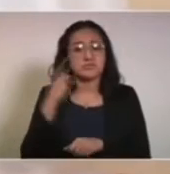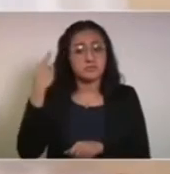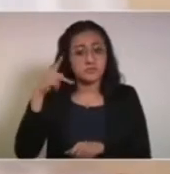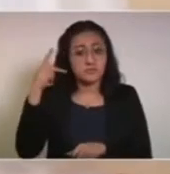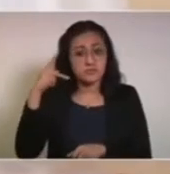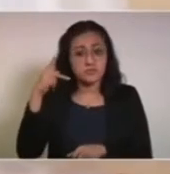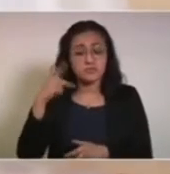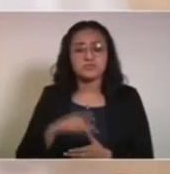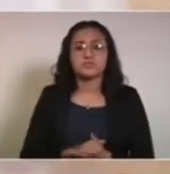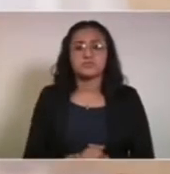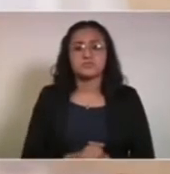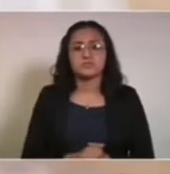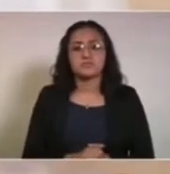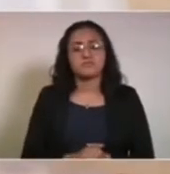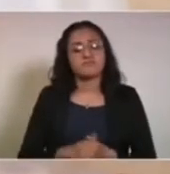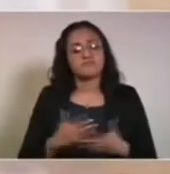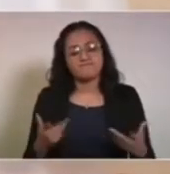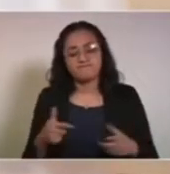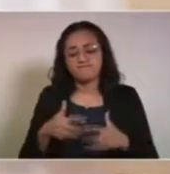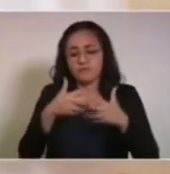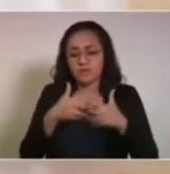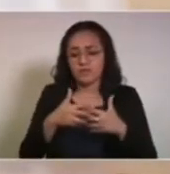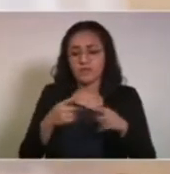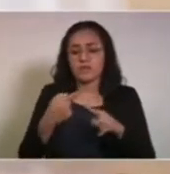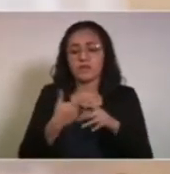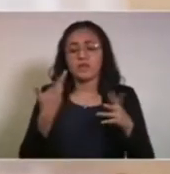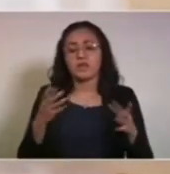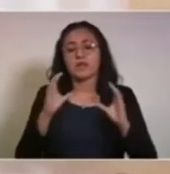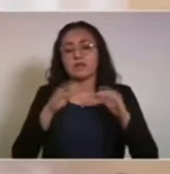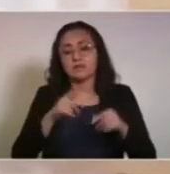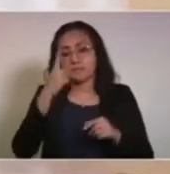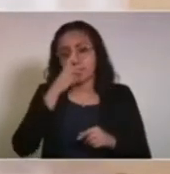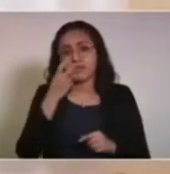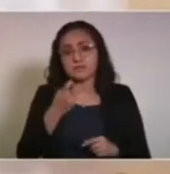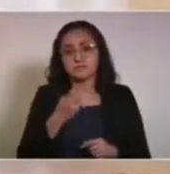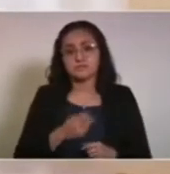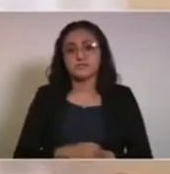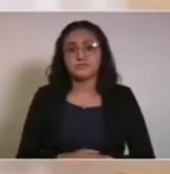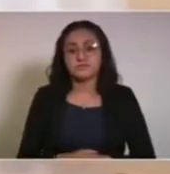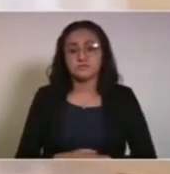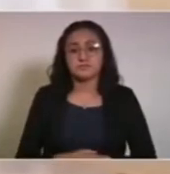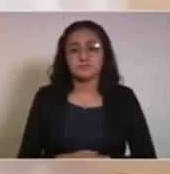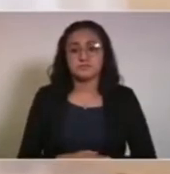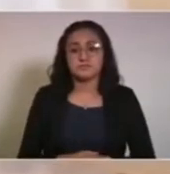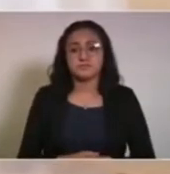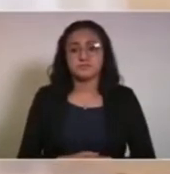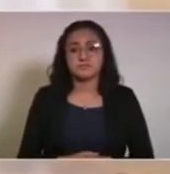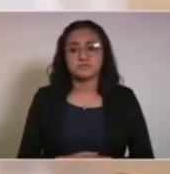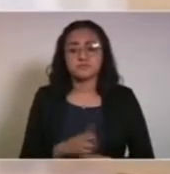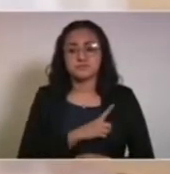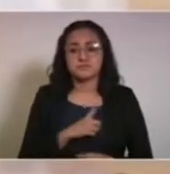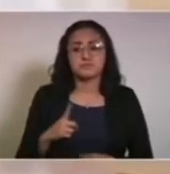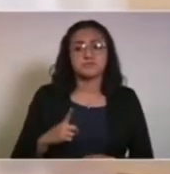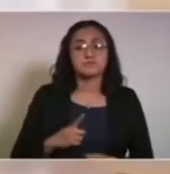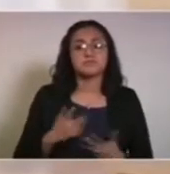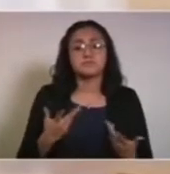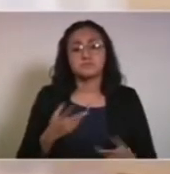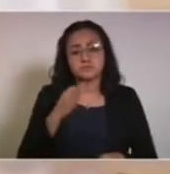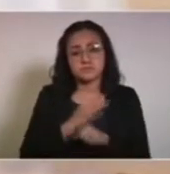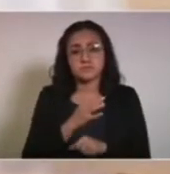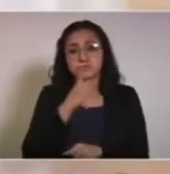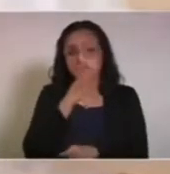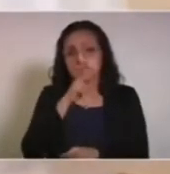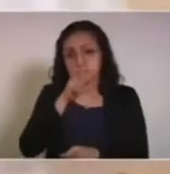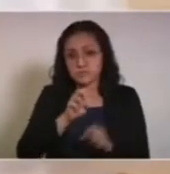por empresas que fueron contratadas para ello deben de verse se los digo